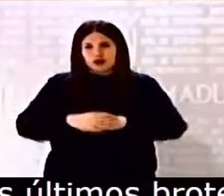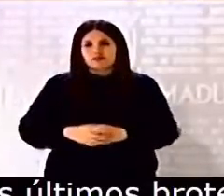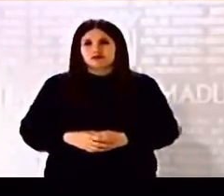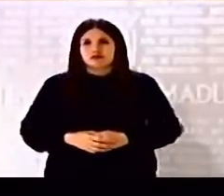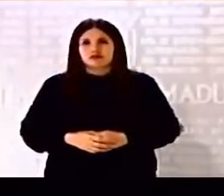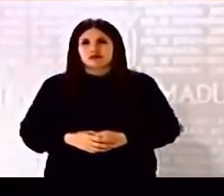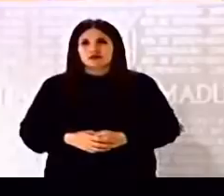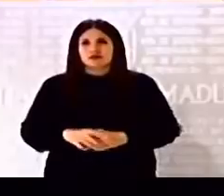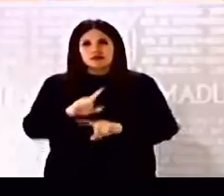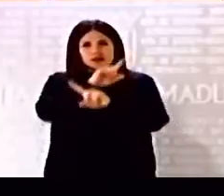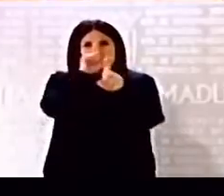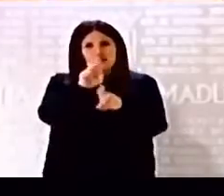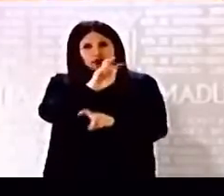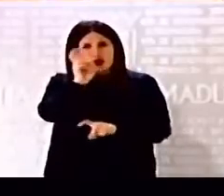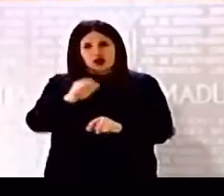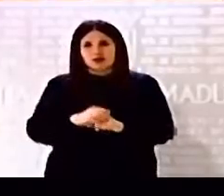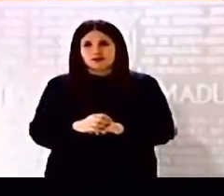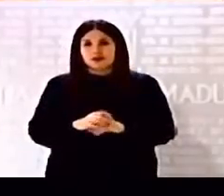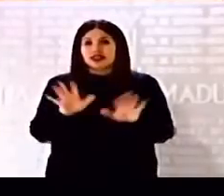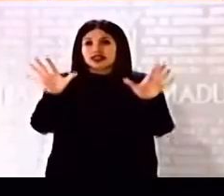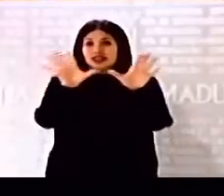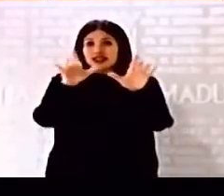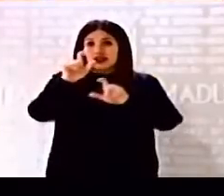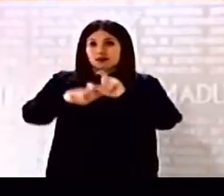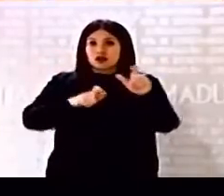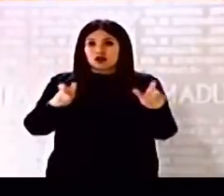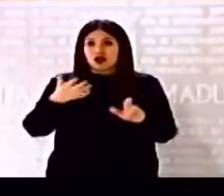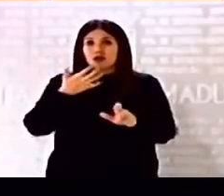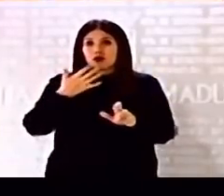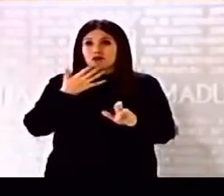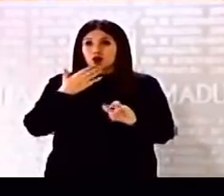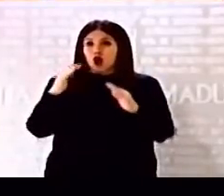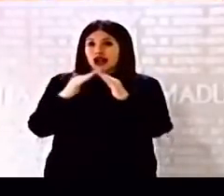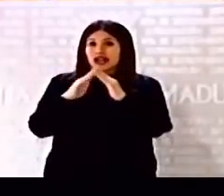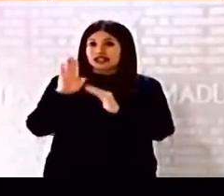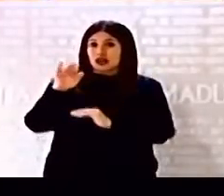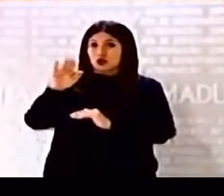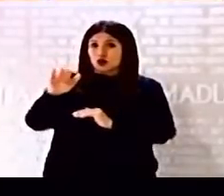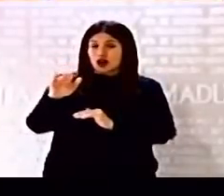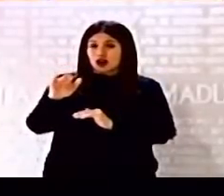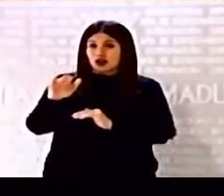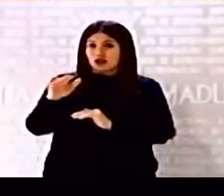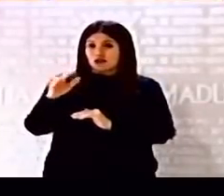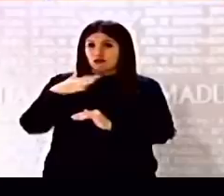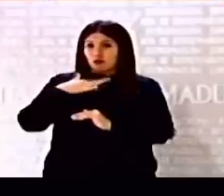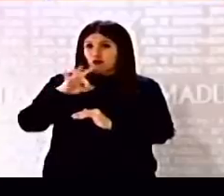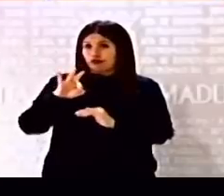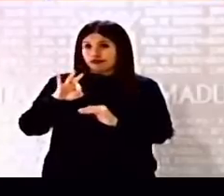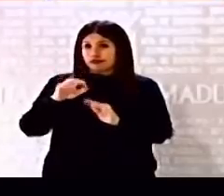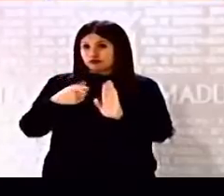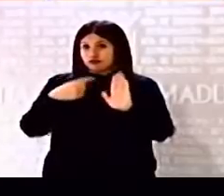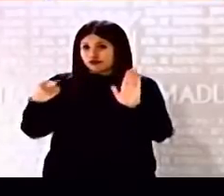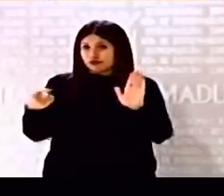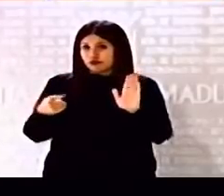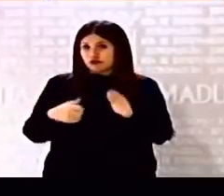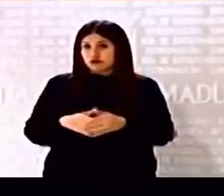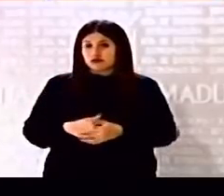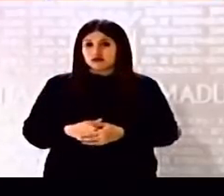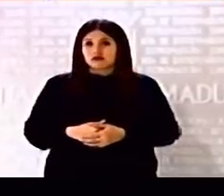Otra pregunta. ¿Las 10 personas en casas rurales decae la medida en las fechas en las que estamos